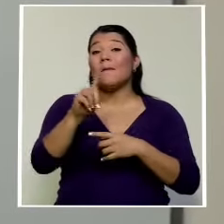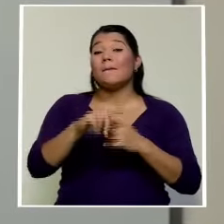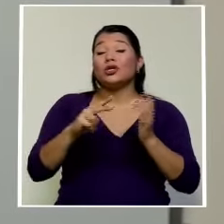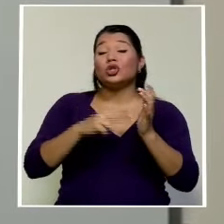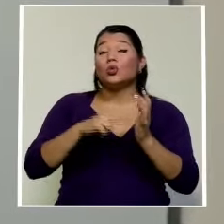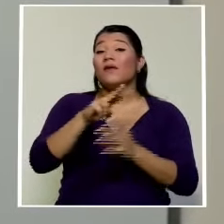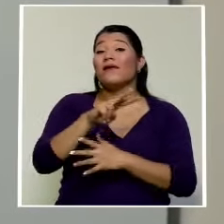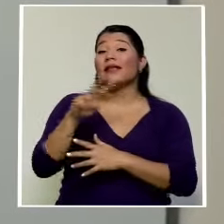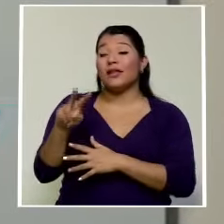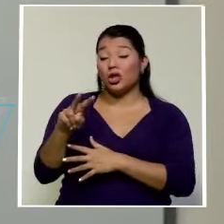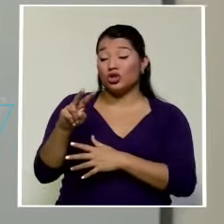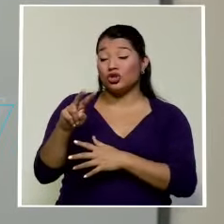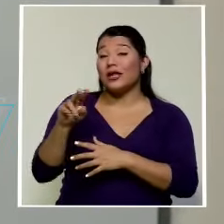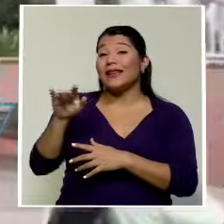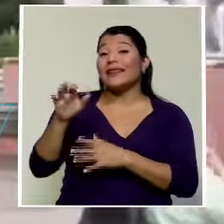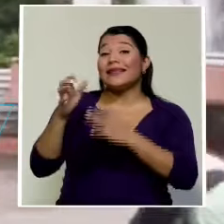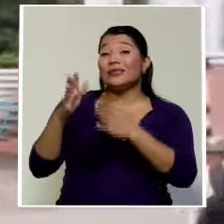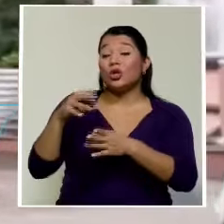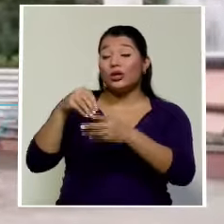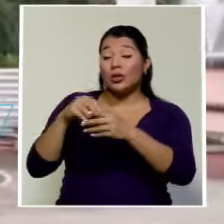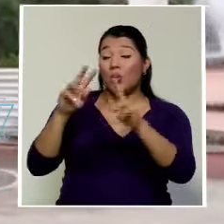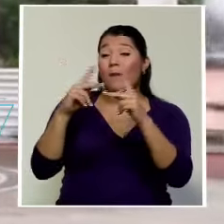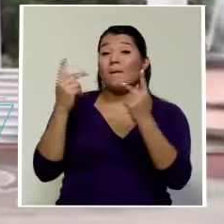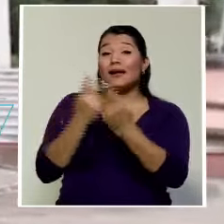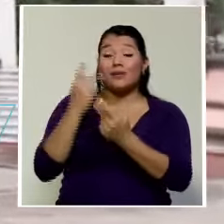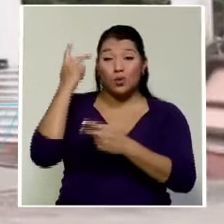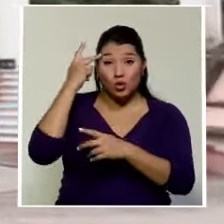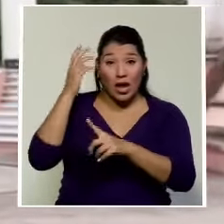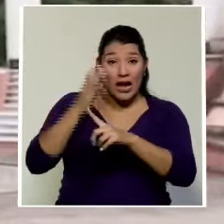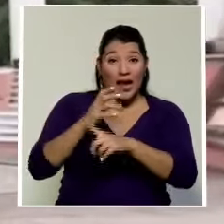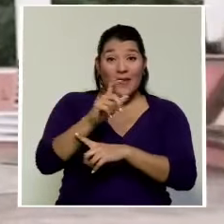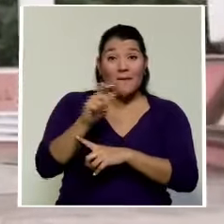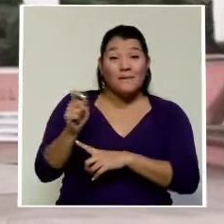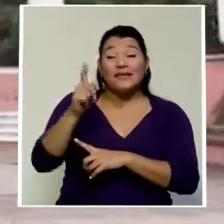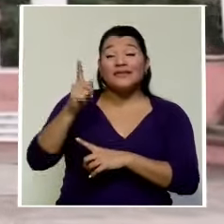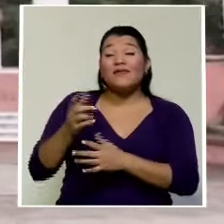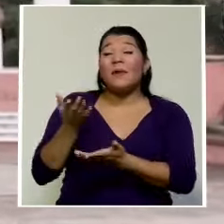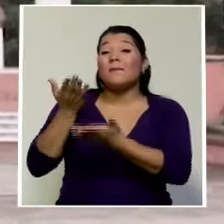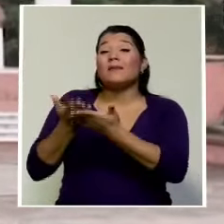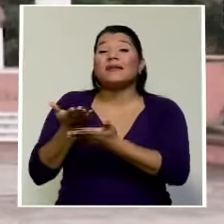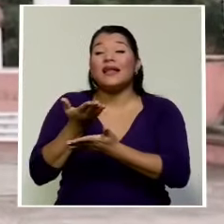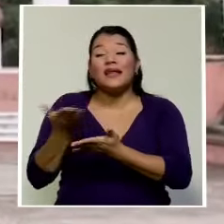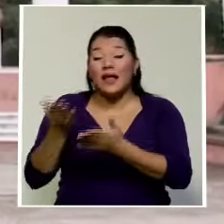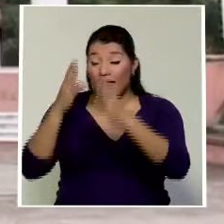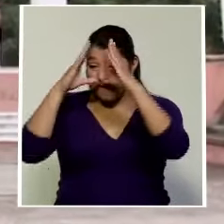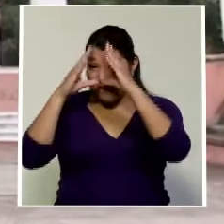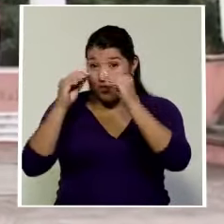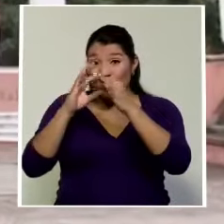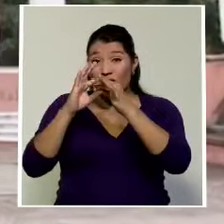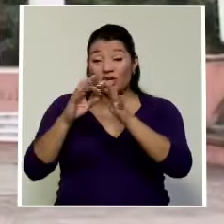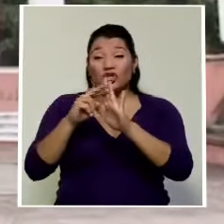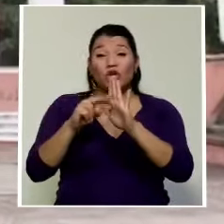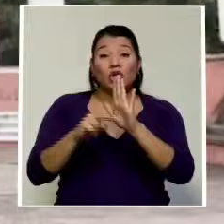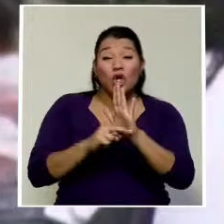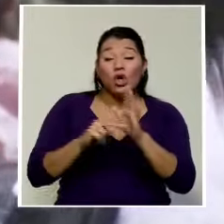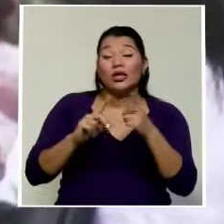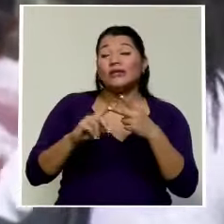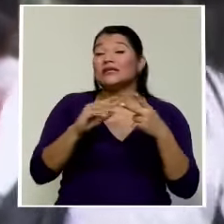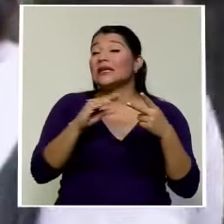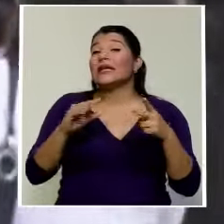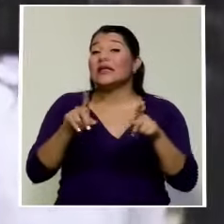los tesoreros de los partidos políticos deberán presentar mensualmente el reporte de contribuciones y así también